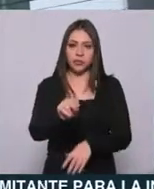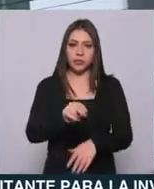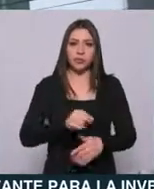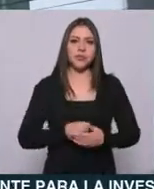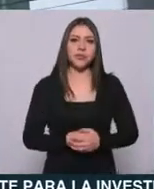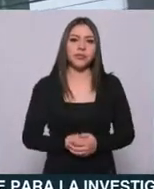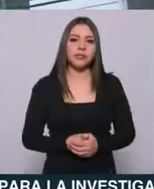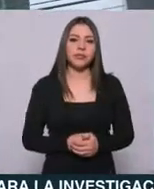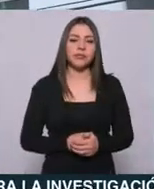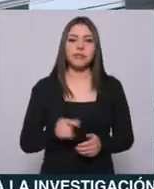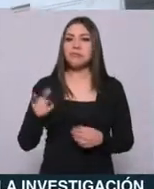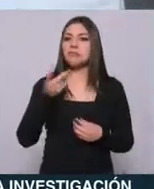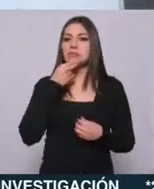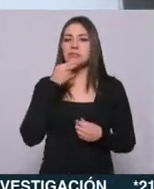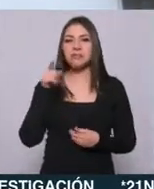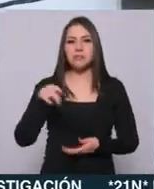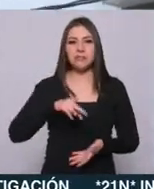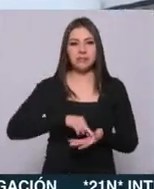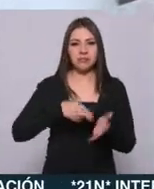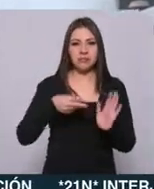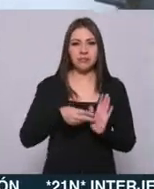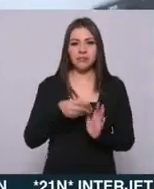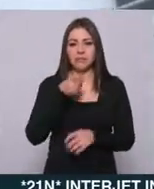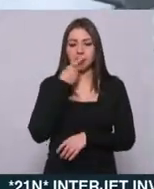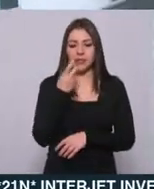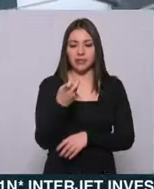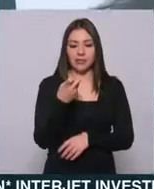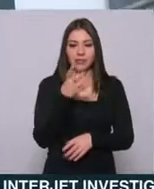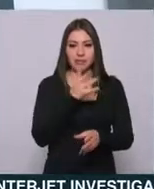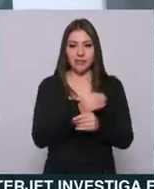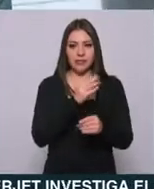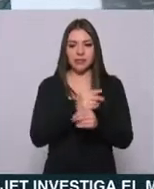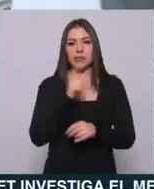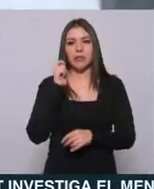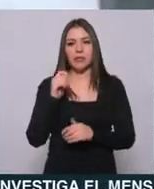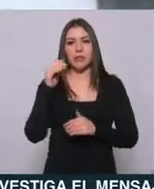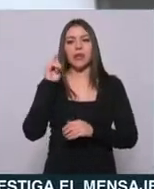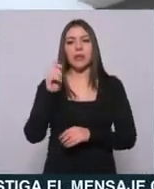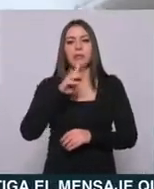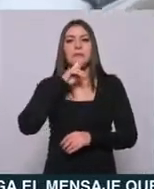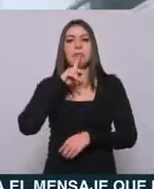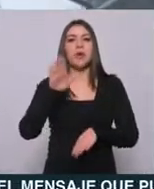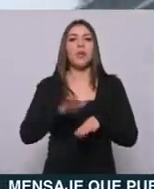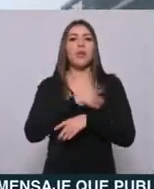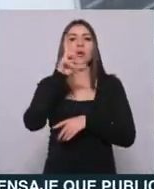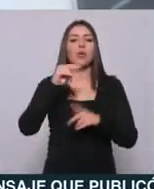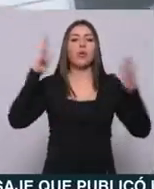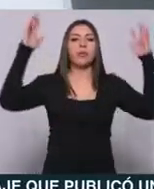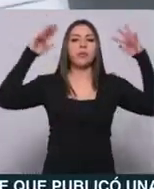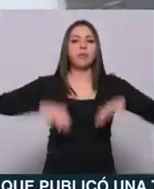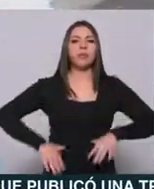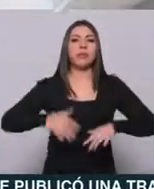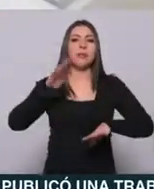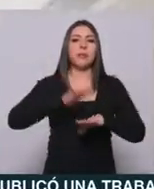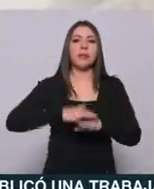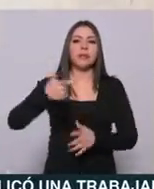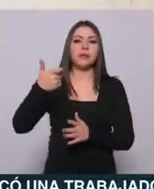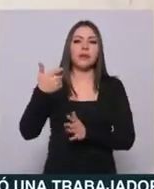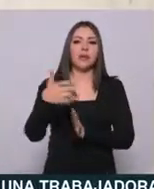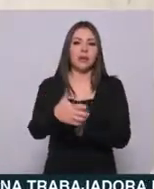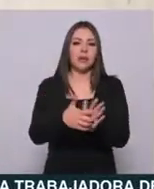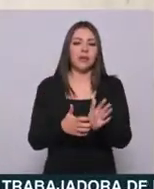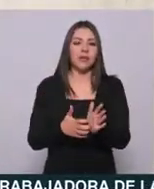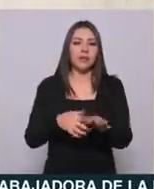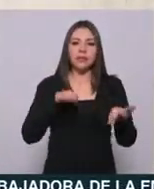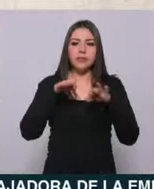acuerdo con el ingeniero, este procedimiento tiene ventajas como el costo que llega a ser menor que una demolición. Siempre se trabaja dentro del cajón